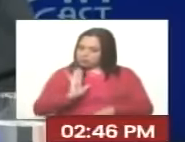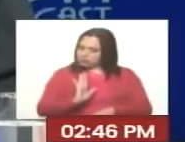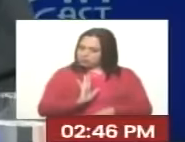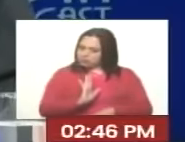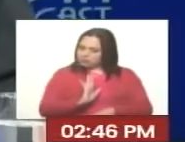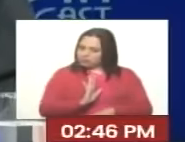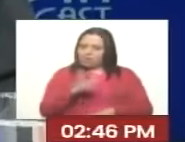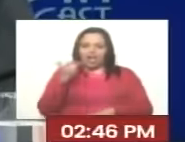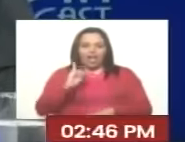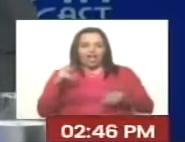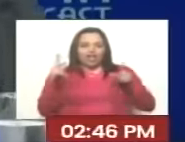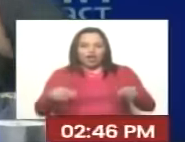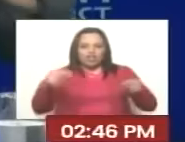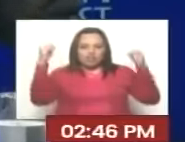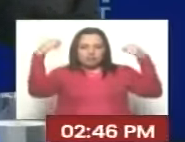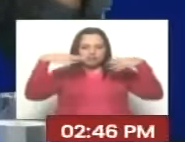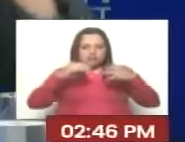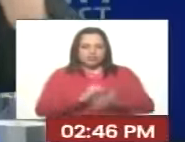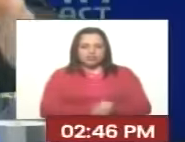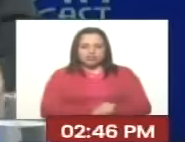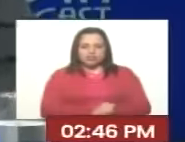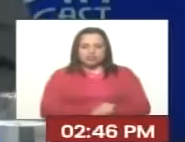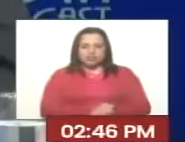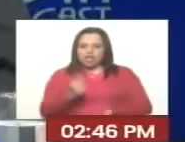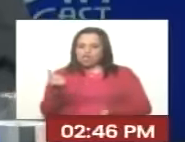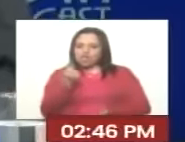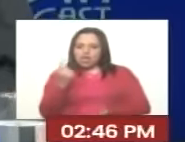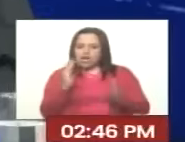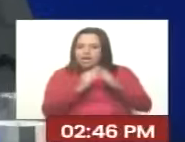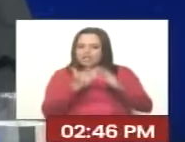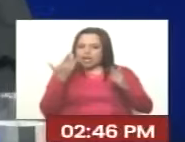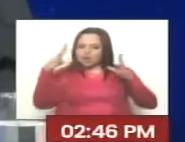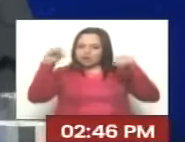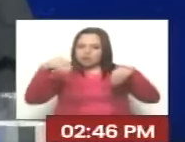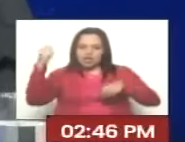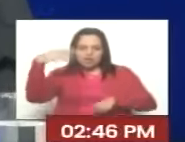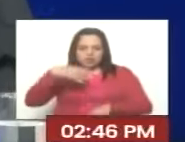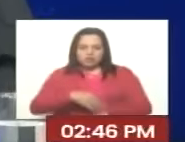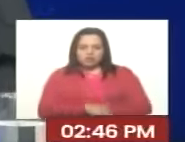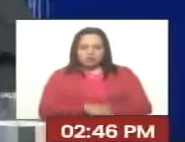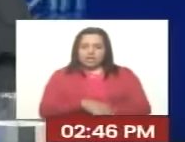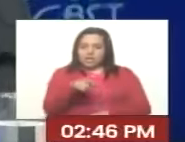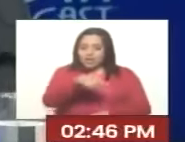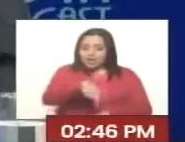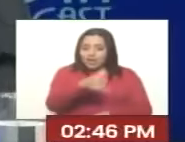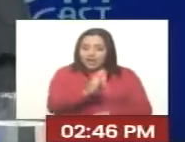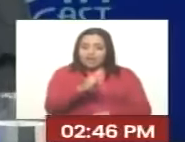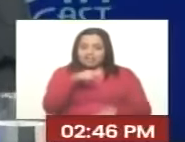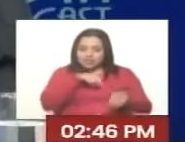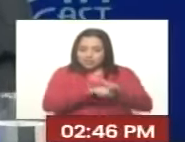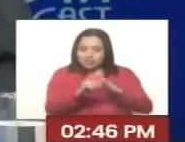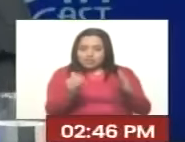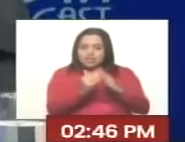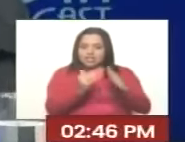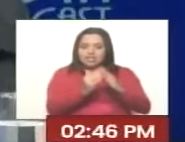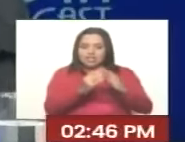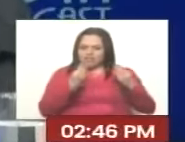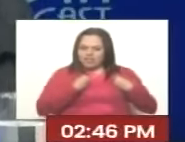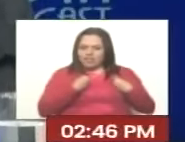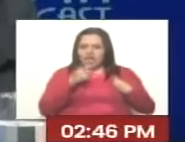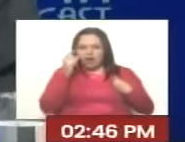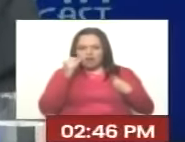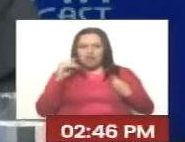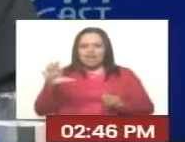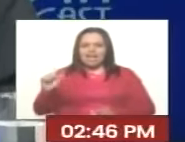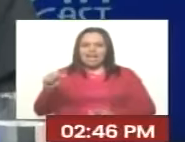Un corte eléctrico. El único apartamento allí que se le fue la luz. Él estaba con Carlos Molnar en su apartamento, donde vivía Canserbero, que